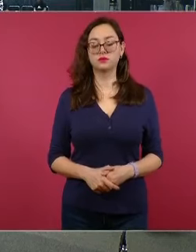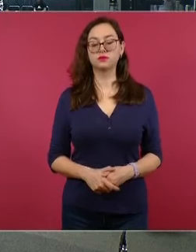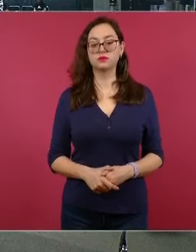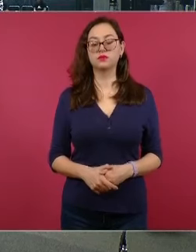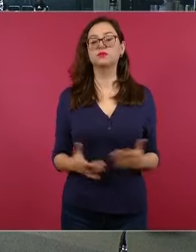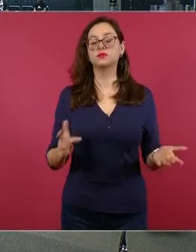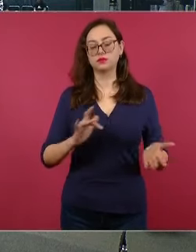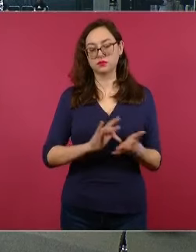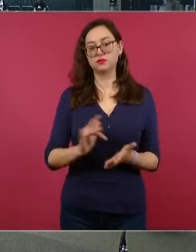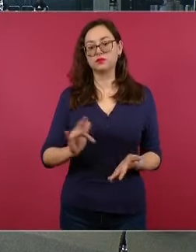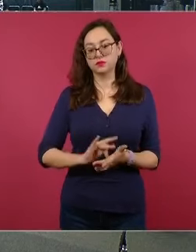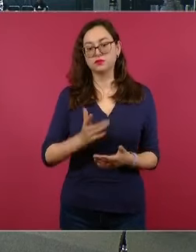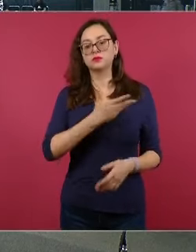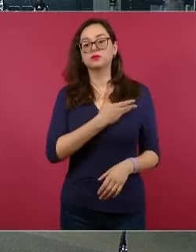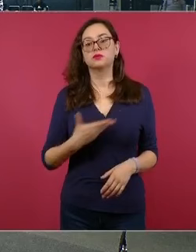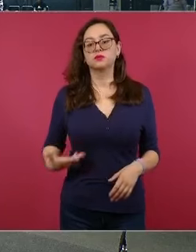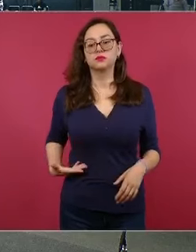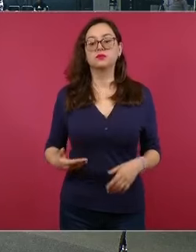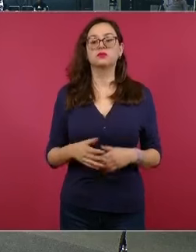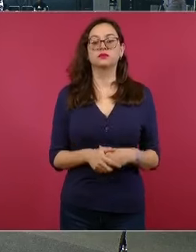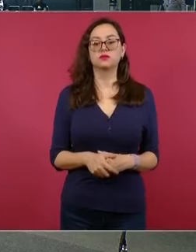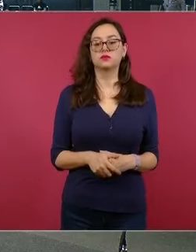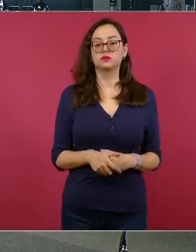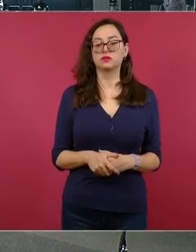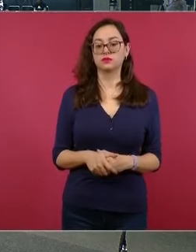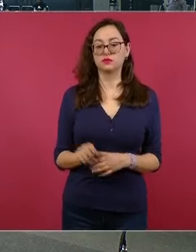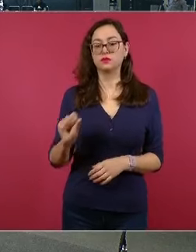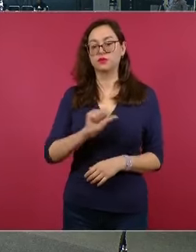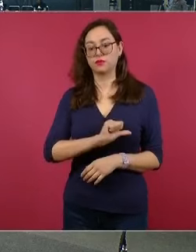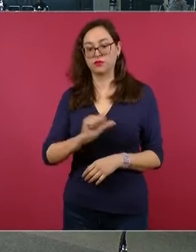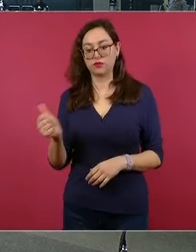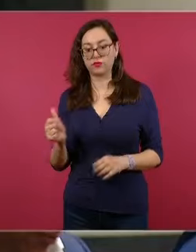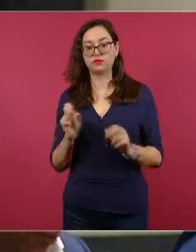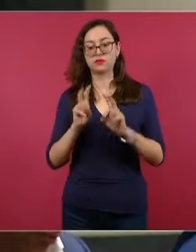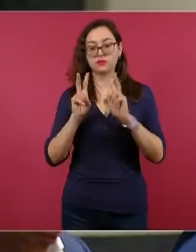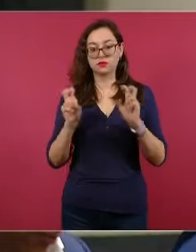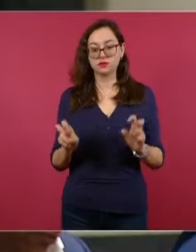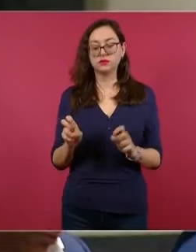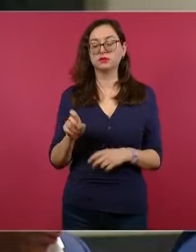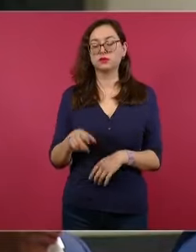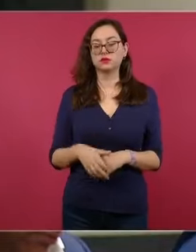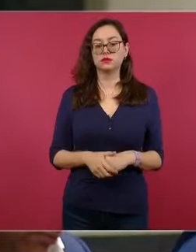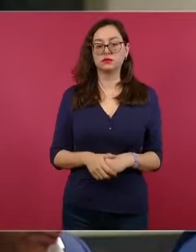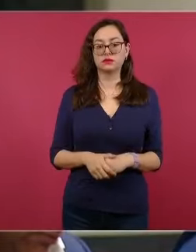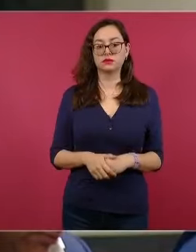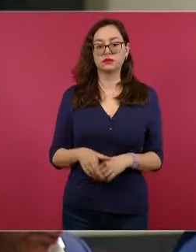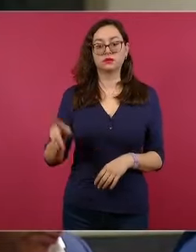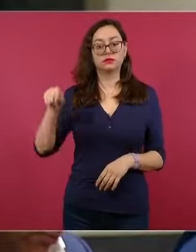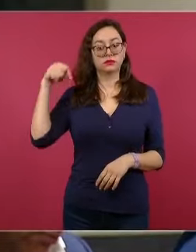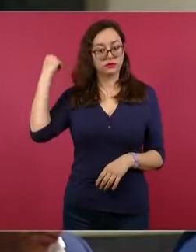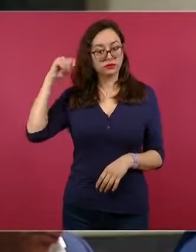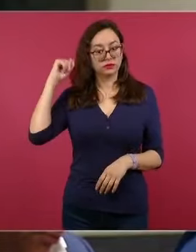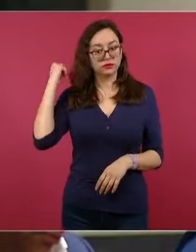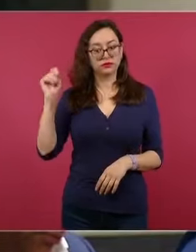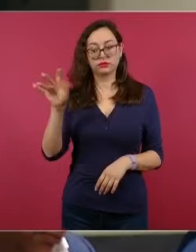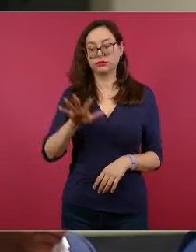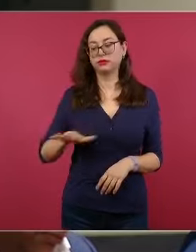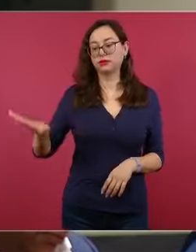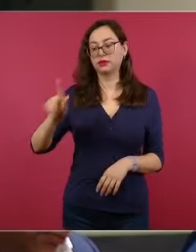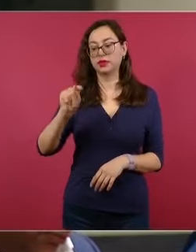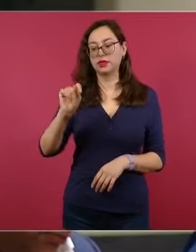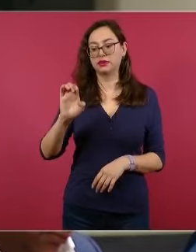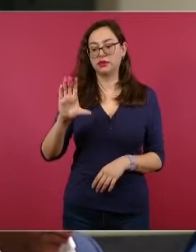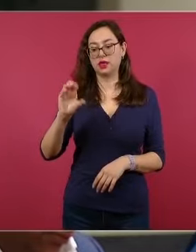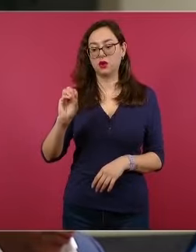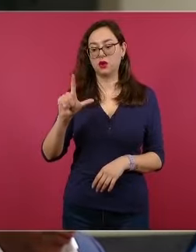presidente eh Por otro lado en eh Pues en tecolutilla allá en en Tabasco se ha dado el